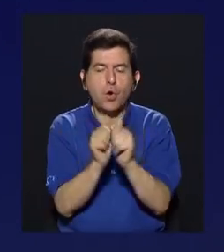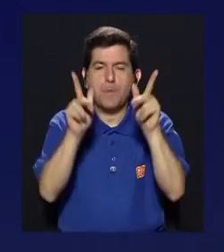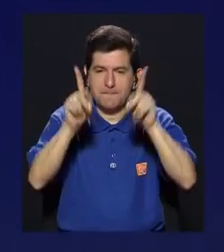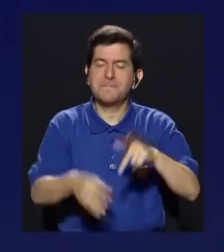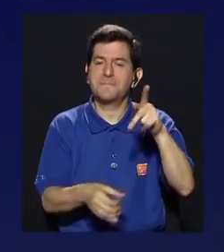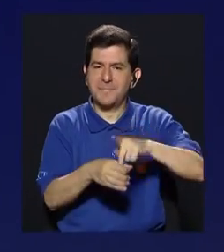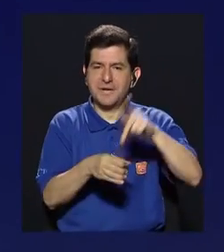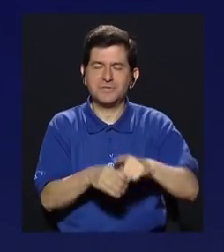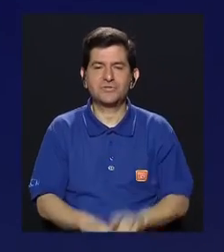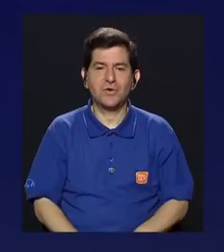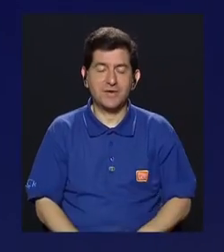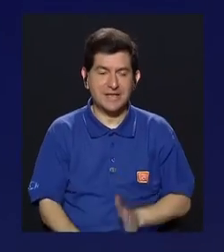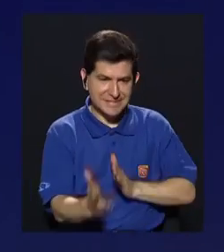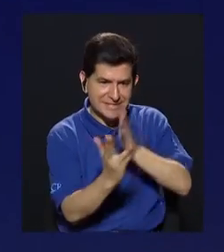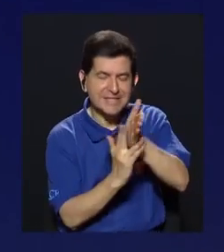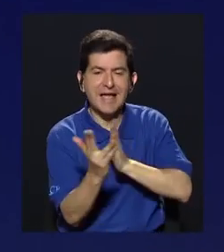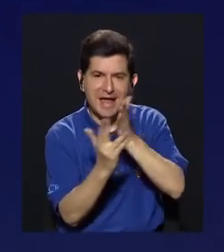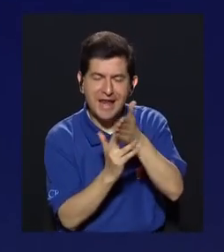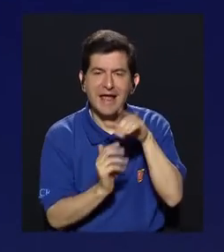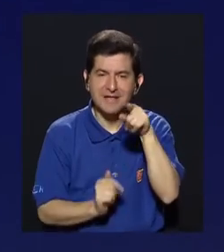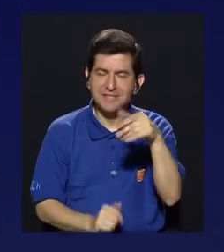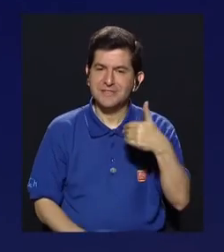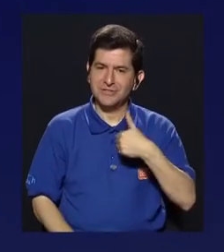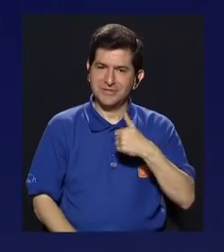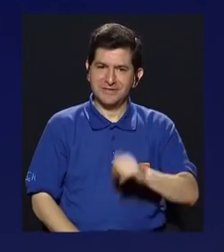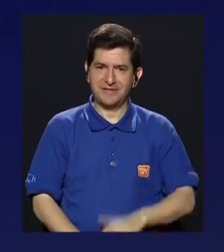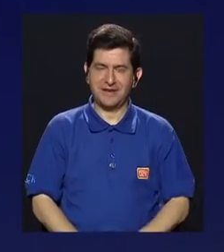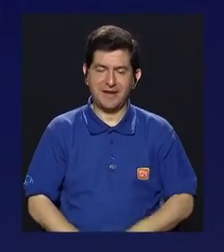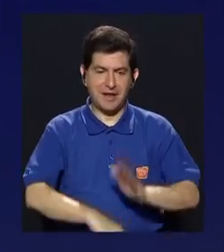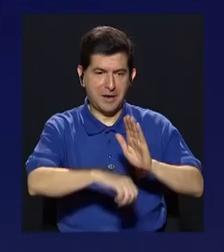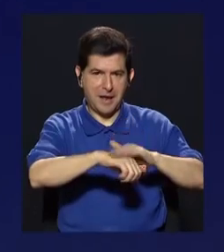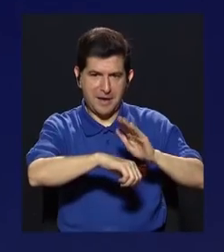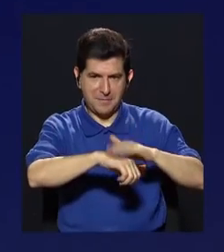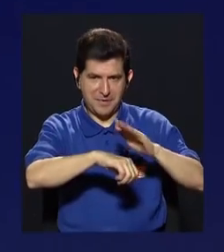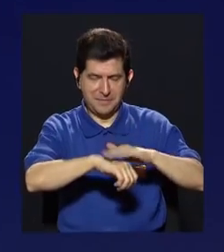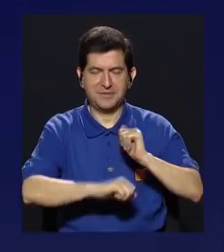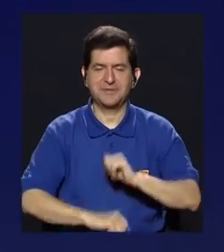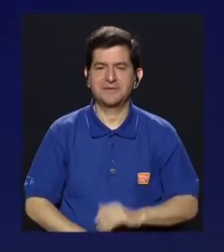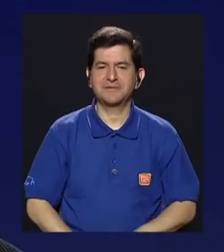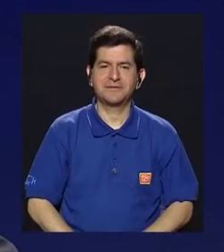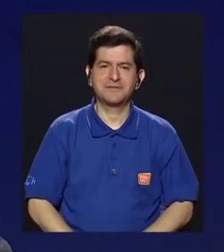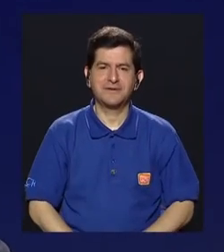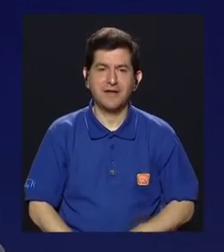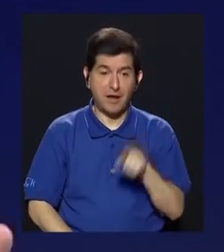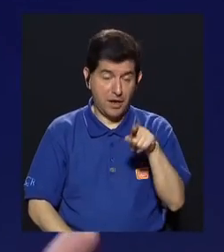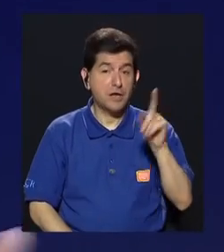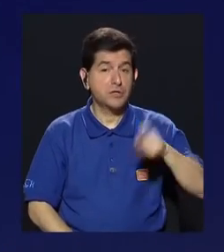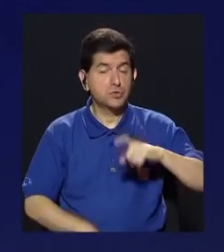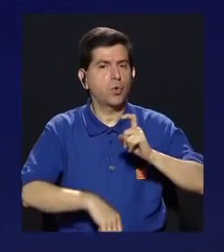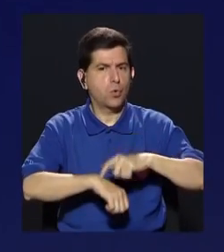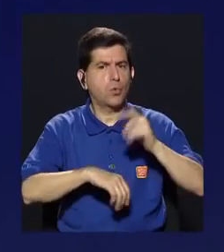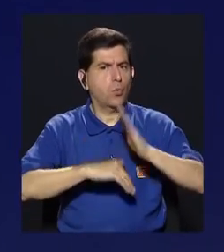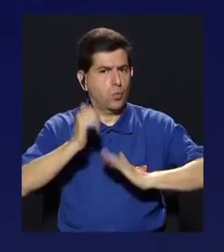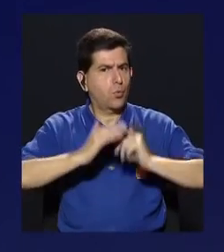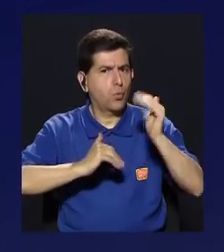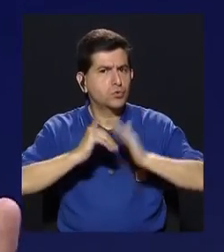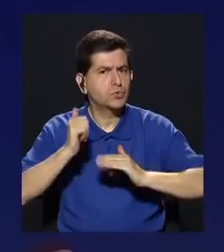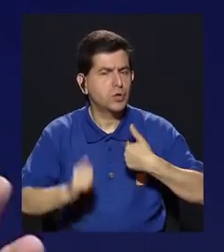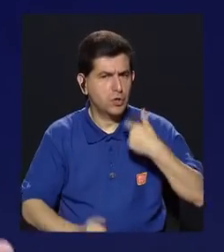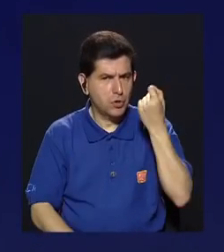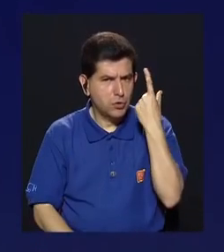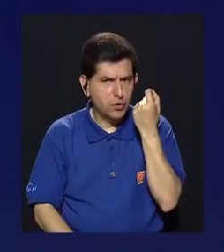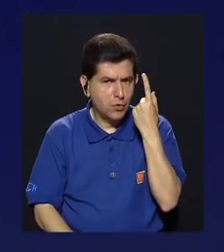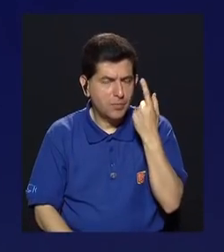los protagonistas el nivel de acceso que te permitieron estas personas toma tiempo construirlo y